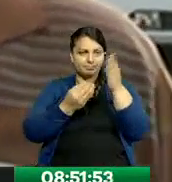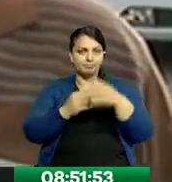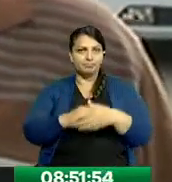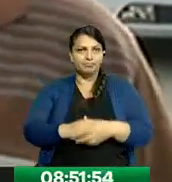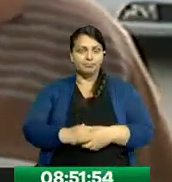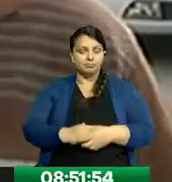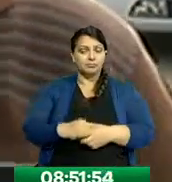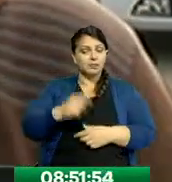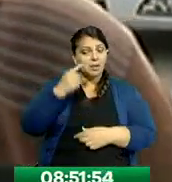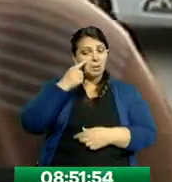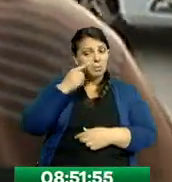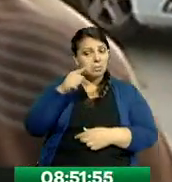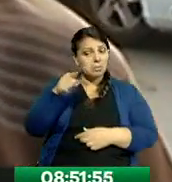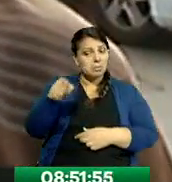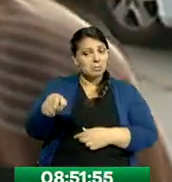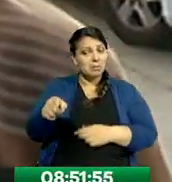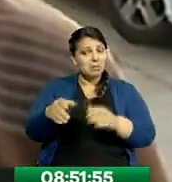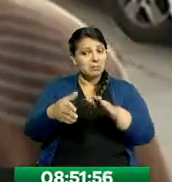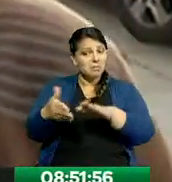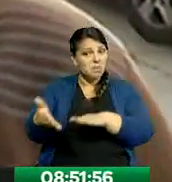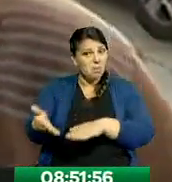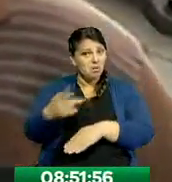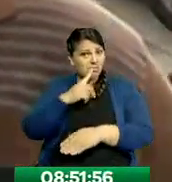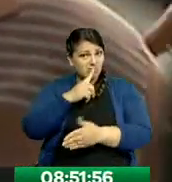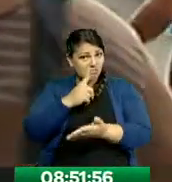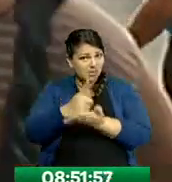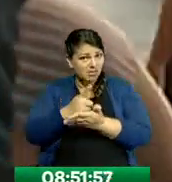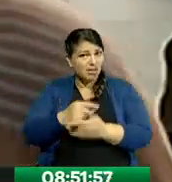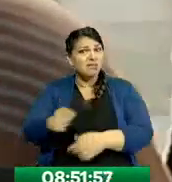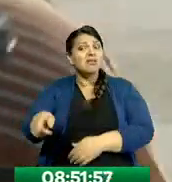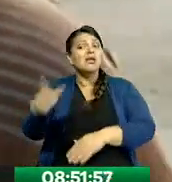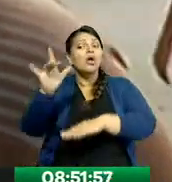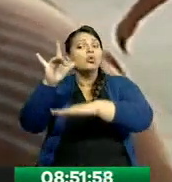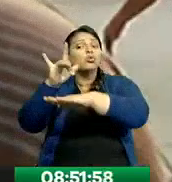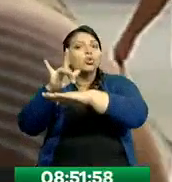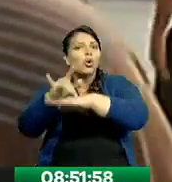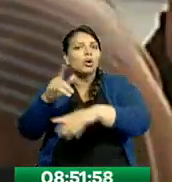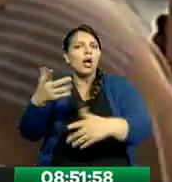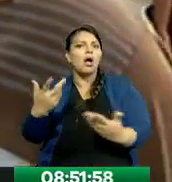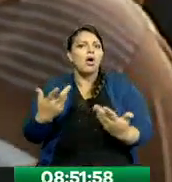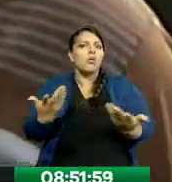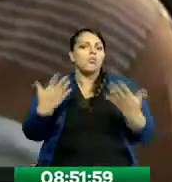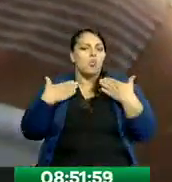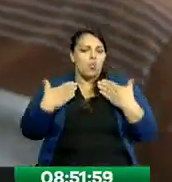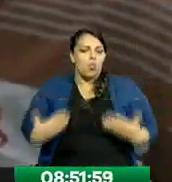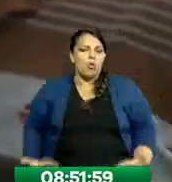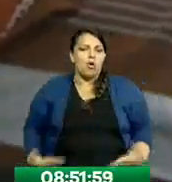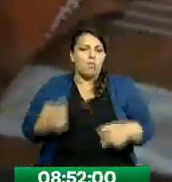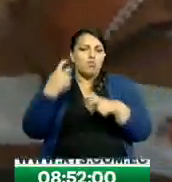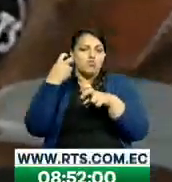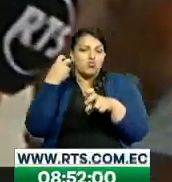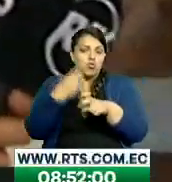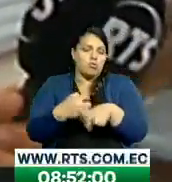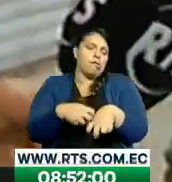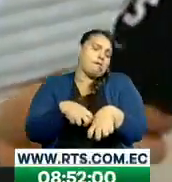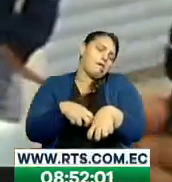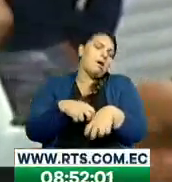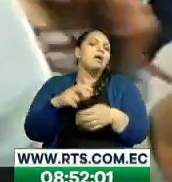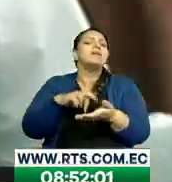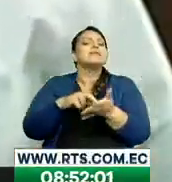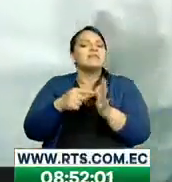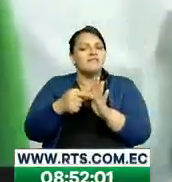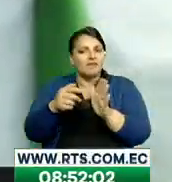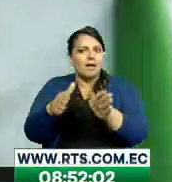si de veras está muerto. Si está tieso, está muerto. Pero hay personas que sufren de paro cardíaco y lo declaran muerto